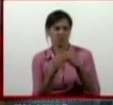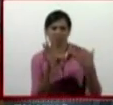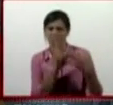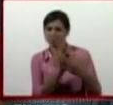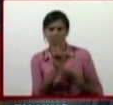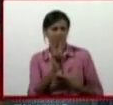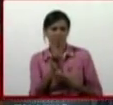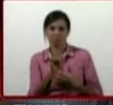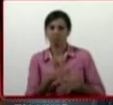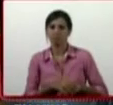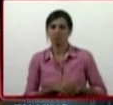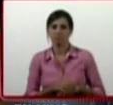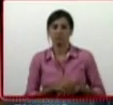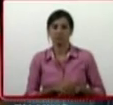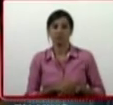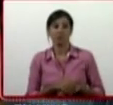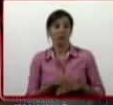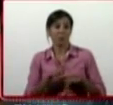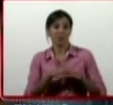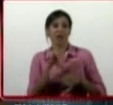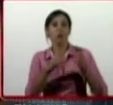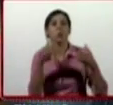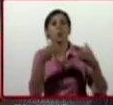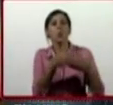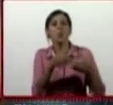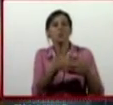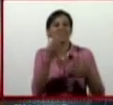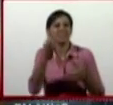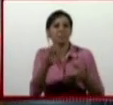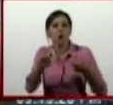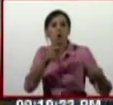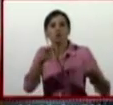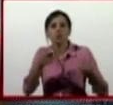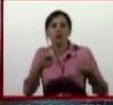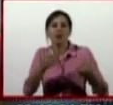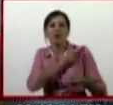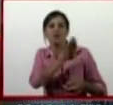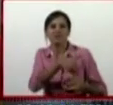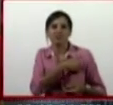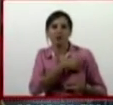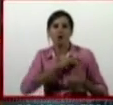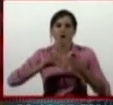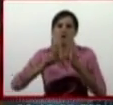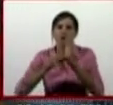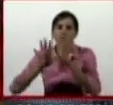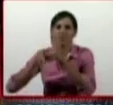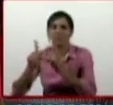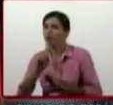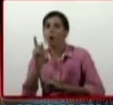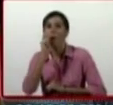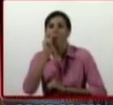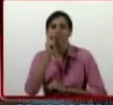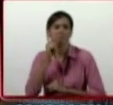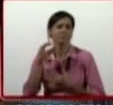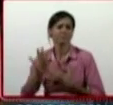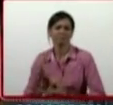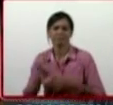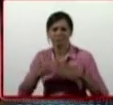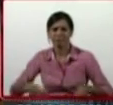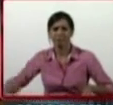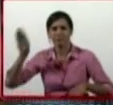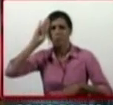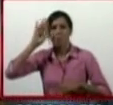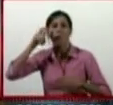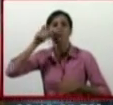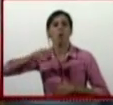que han controlado la vida universitaria y han saqueado las universidades, no. Él es un hombre del pueblo, un intelectual